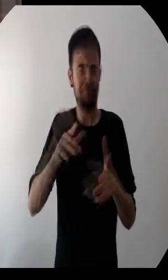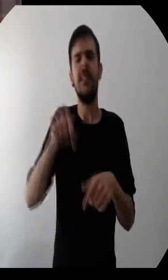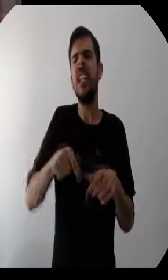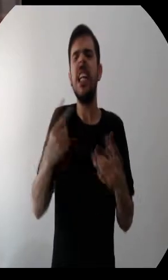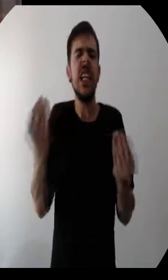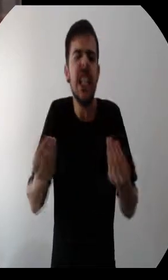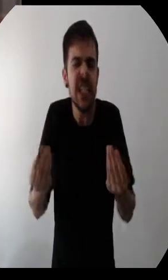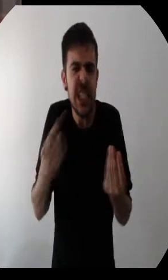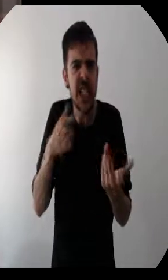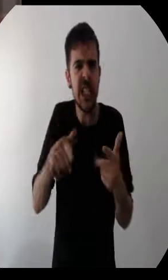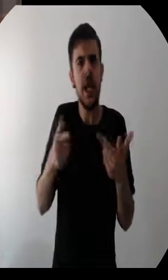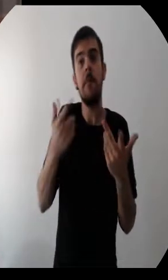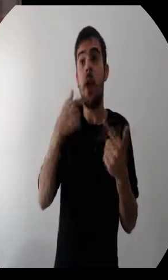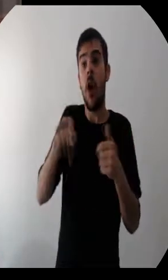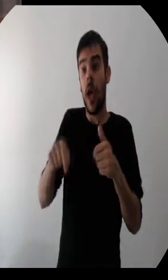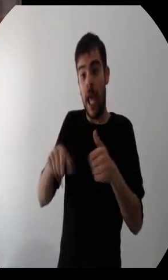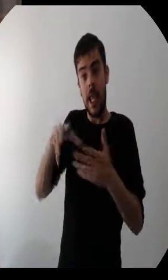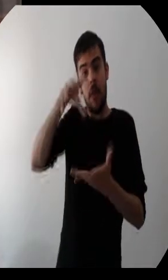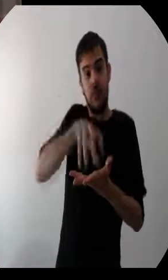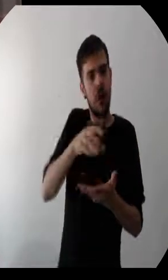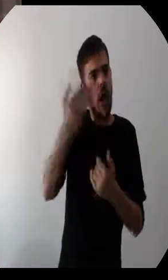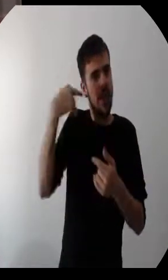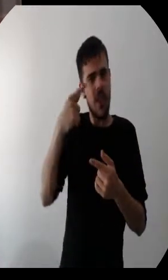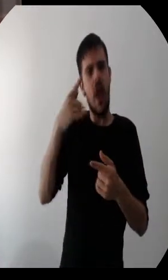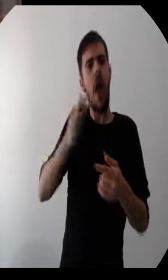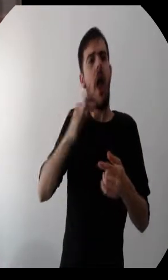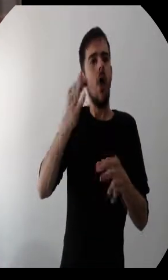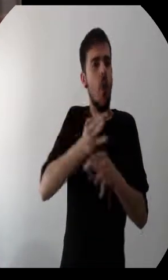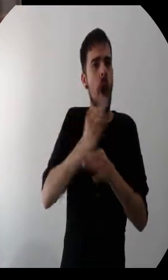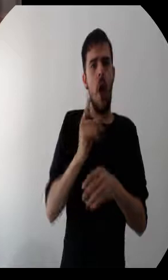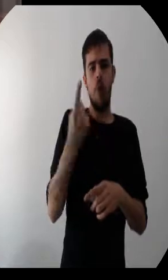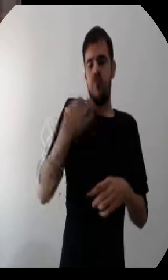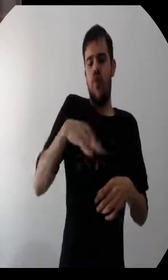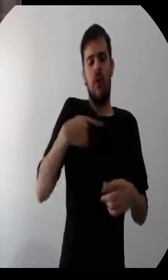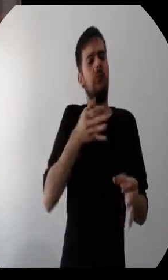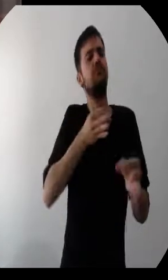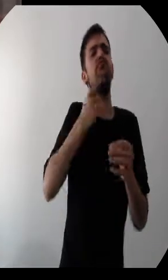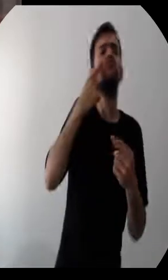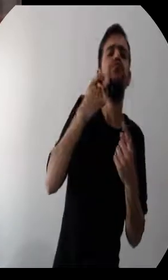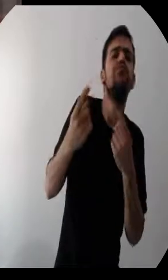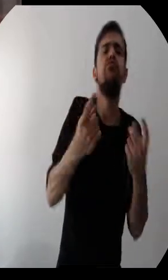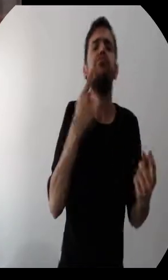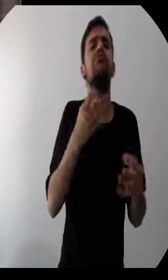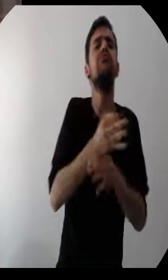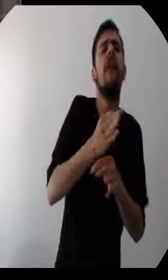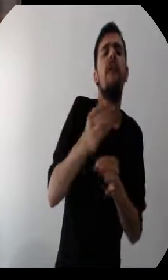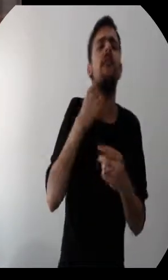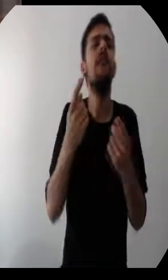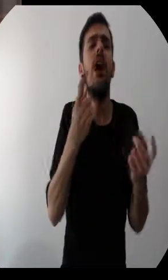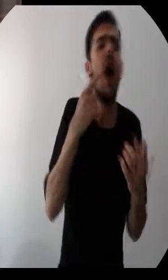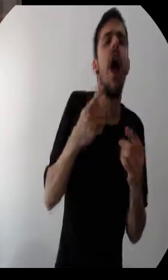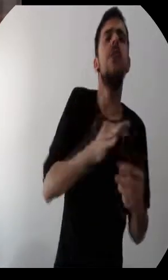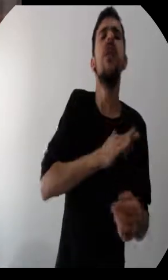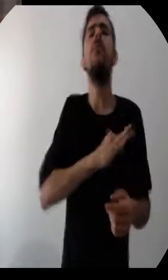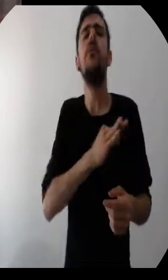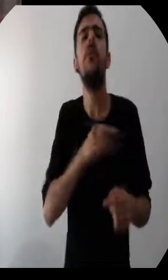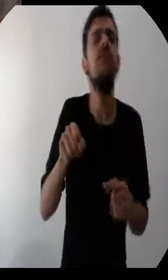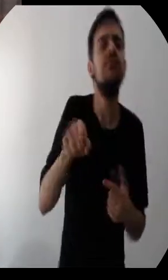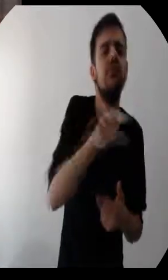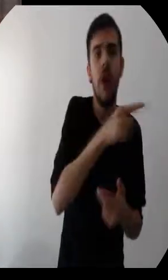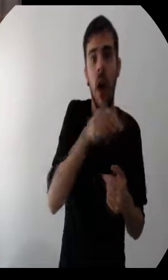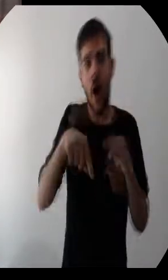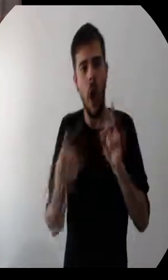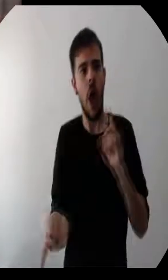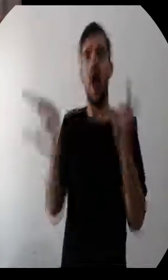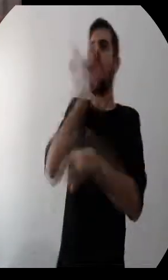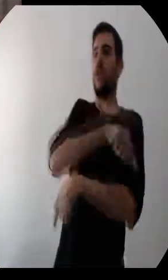evaluación del sistema educativo? Quiere decir que este sistema, que se dedica, entre otras cosas, a tomar examen, ahora se convierte en objeto de examen. Se le toma examen al examinador, se